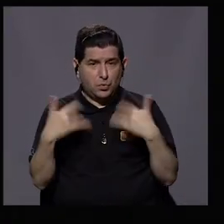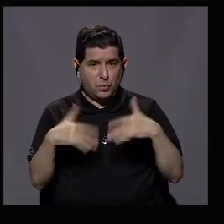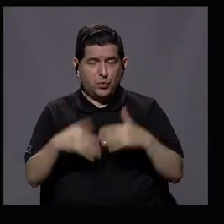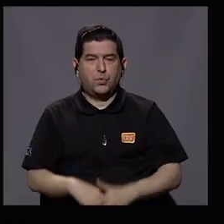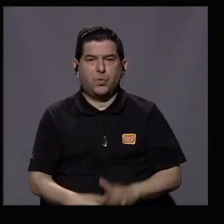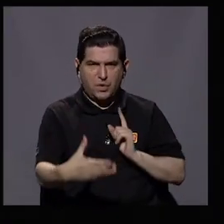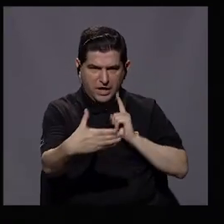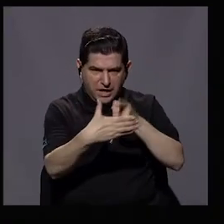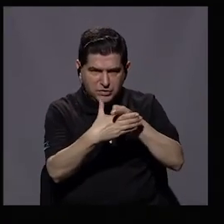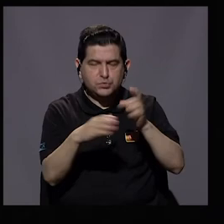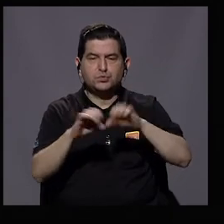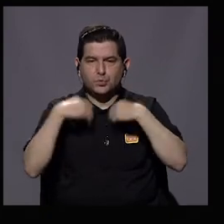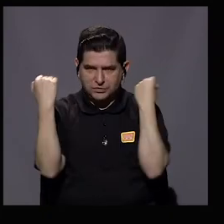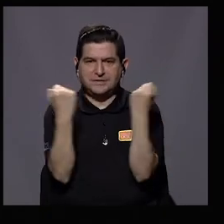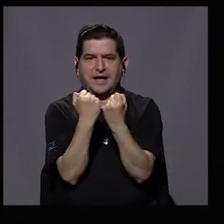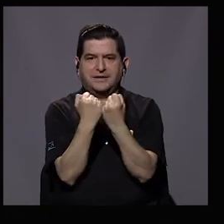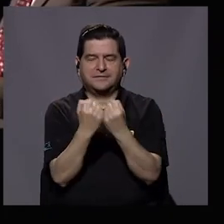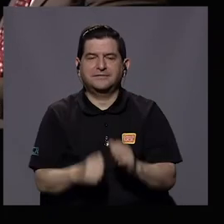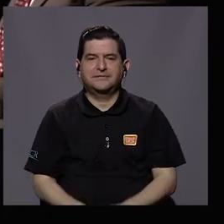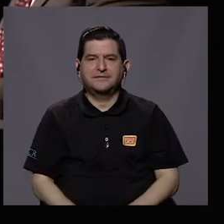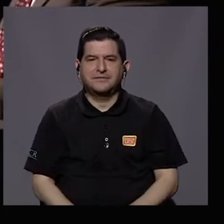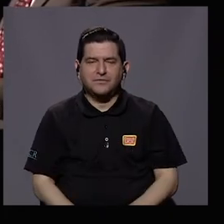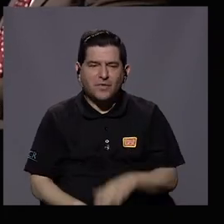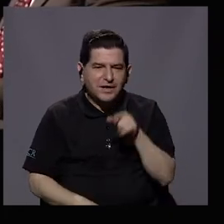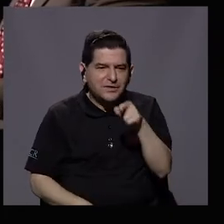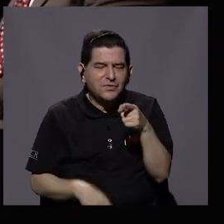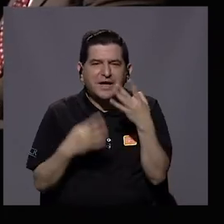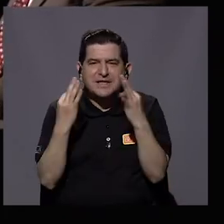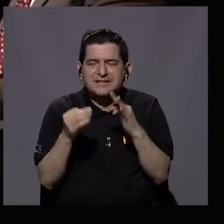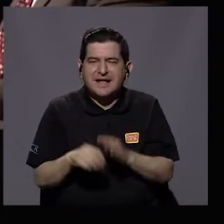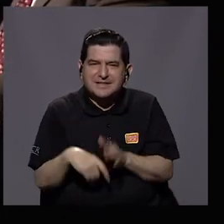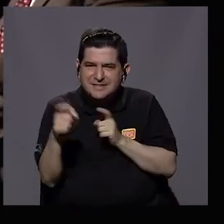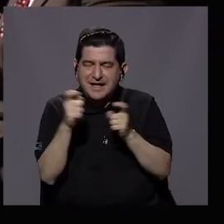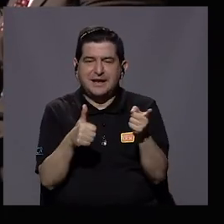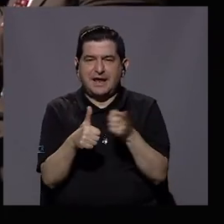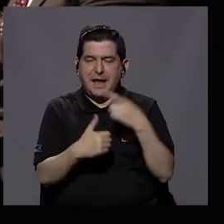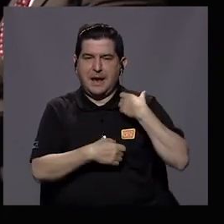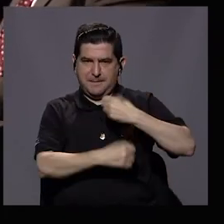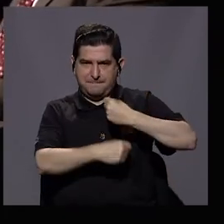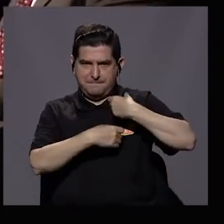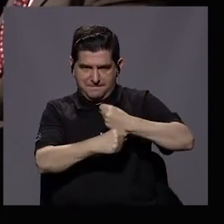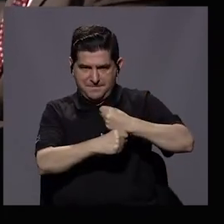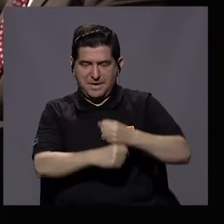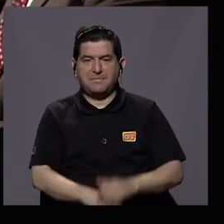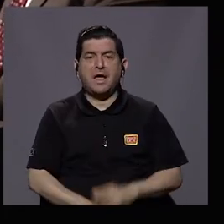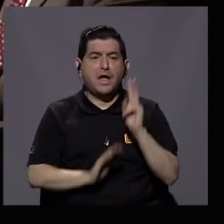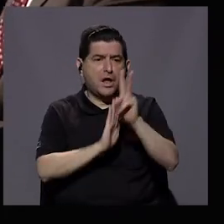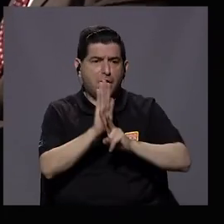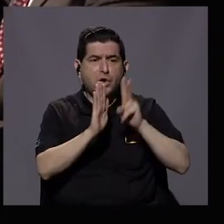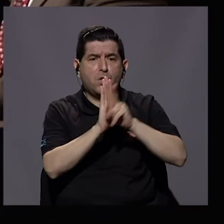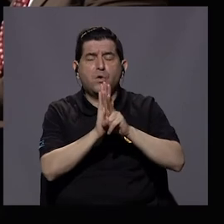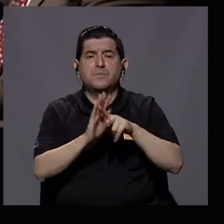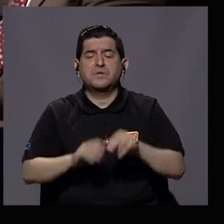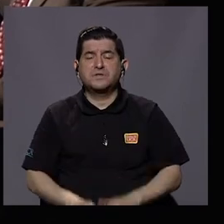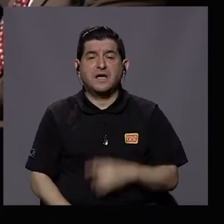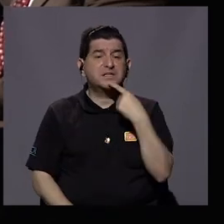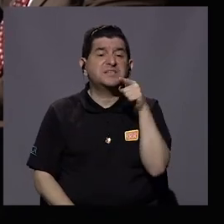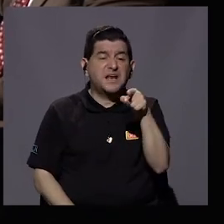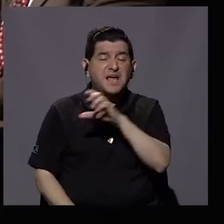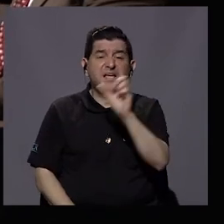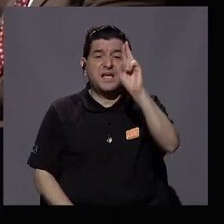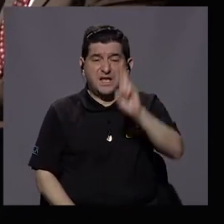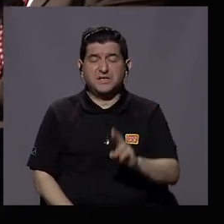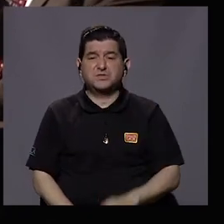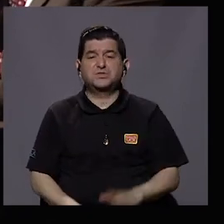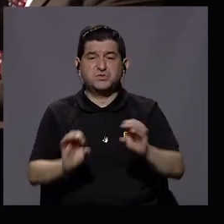mucho cuando insultó a los sindicatos, cuando los manipuló en su primera huelga, cuando salió haciendo videos con actores diciendo que esto sí